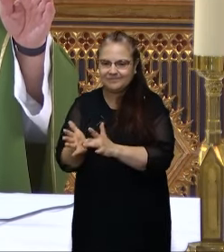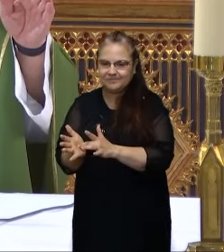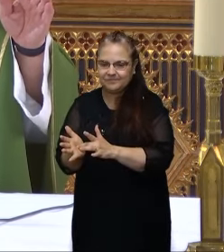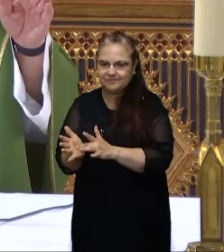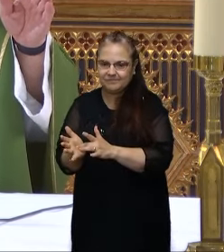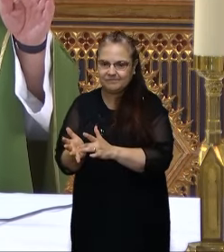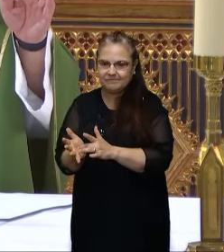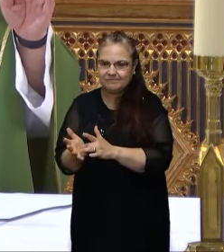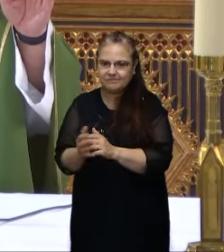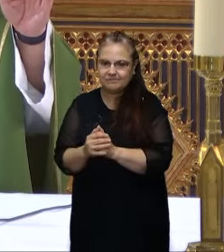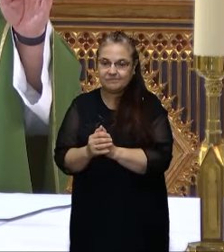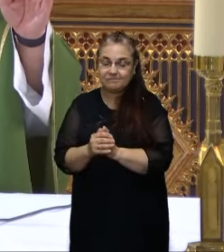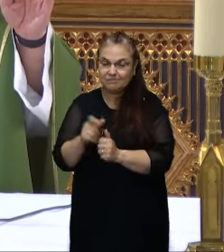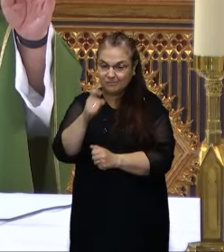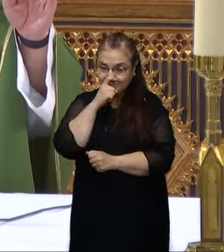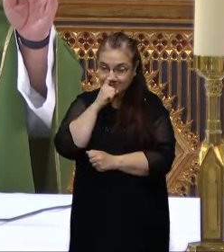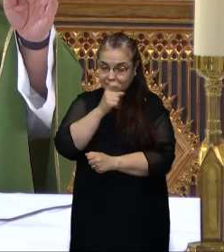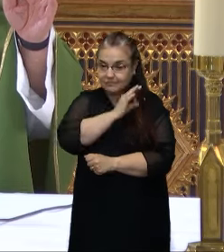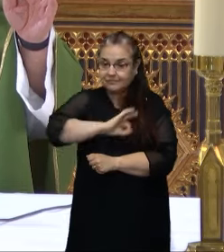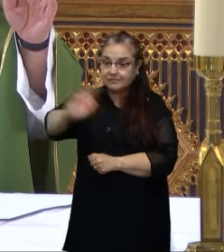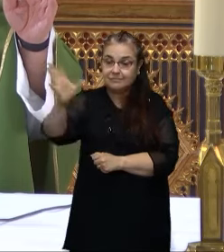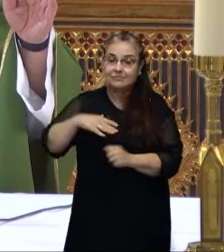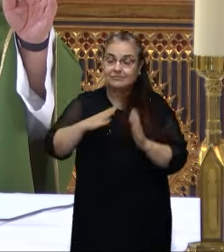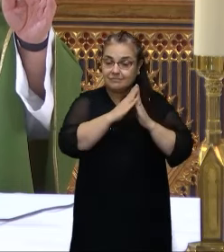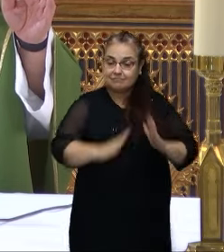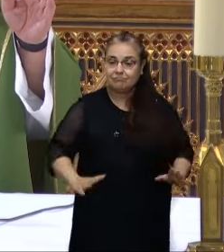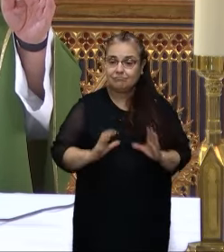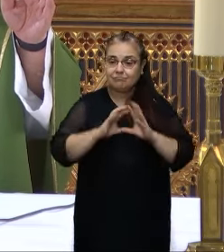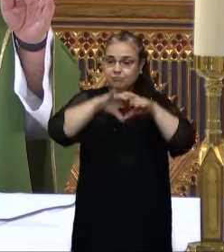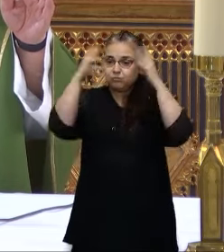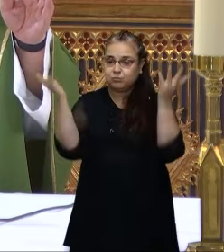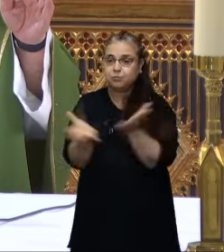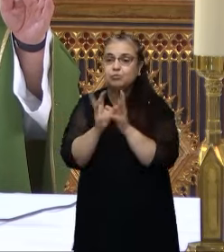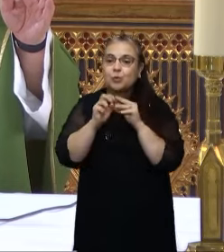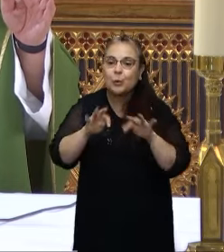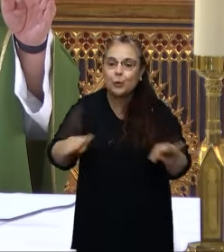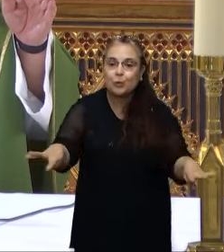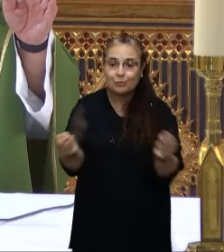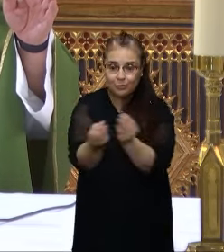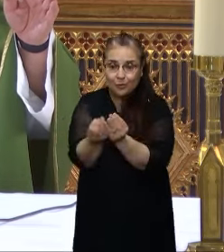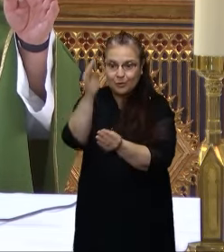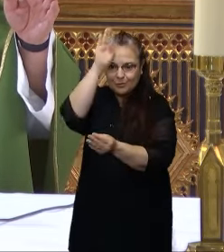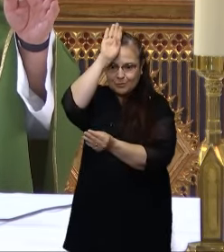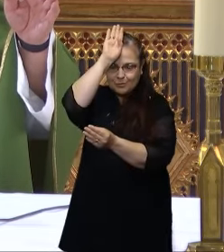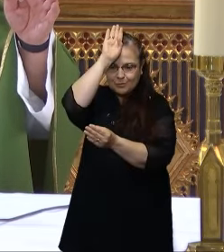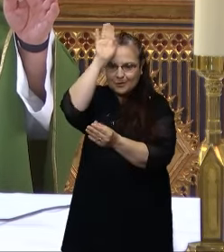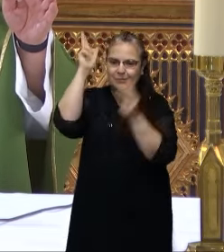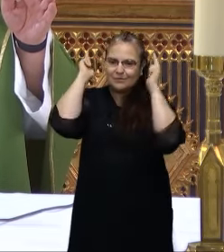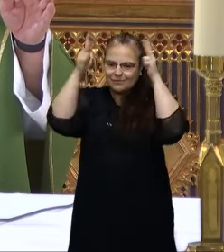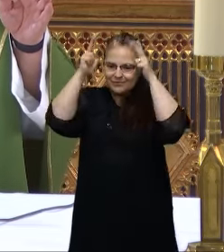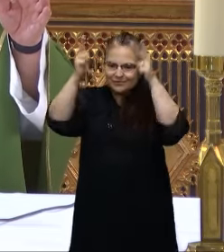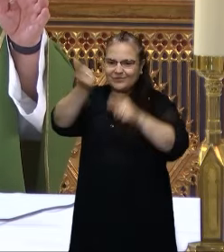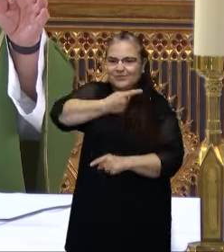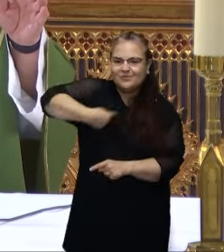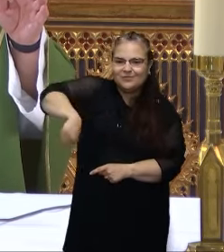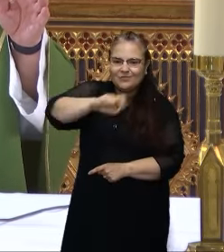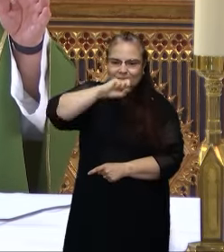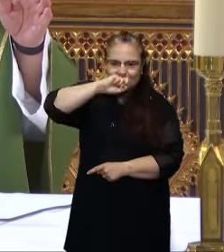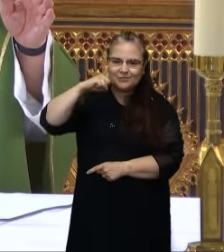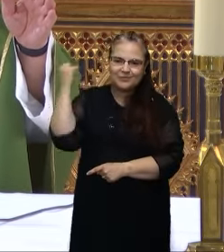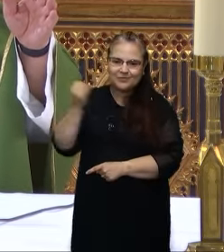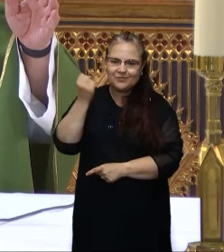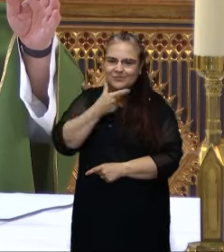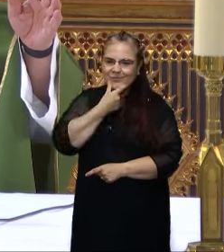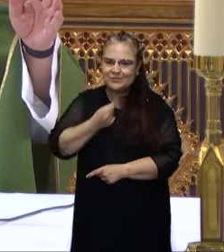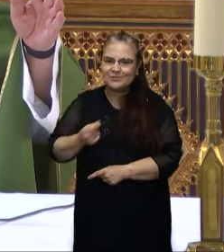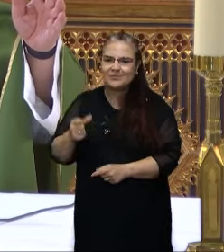Cristo. Acuérdate, Señor, de tu Iglesia extendida por toda la tierra, y con el Papa Francisco, con nuestro